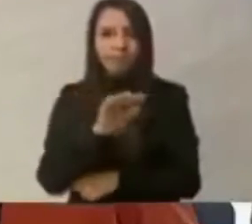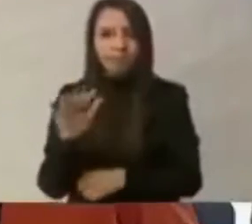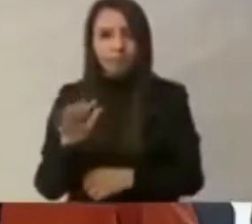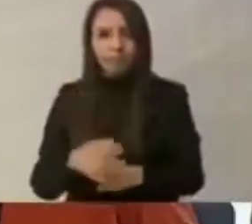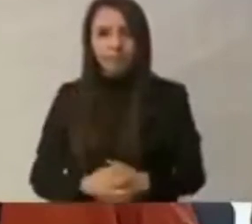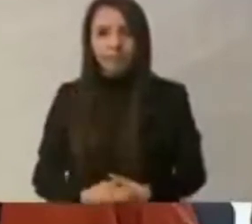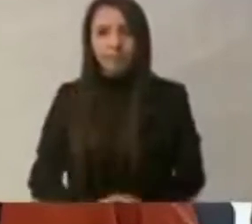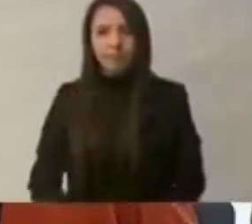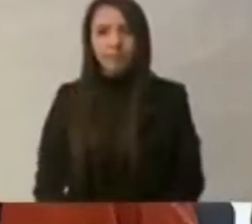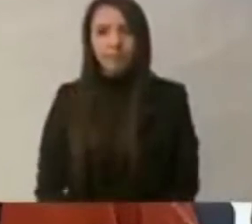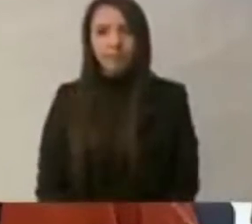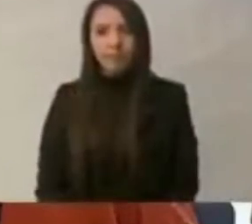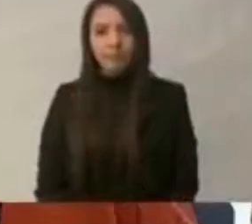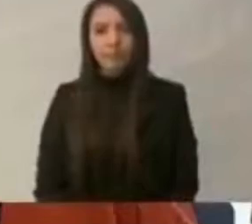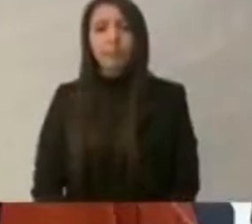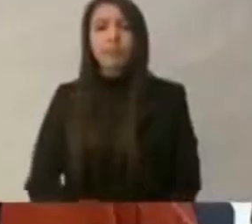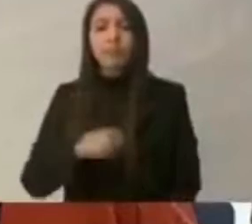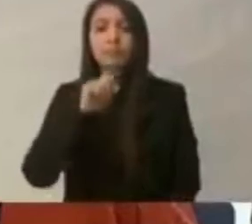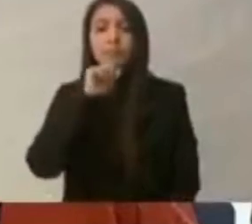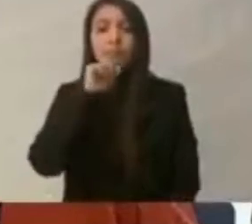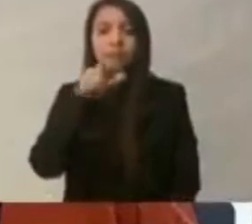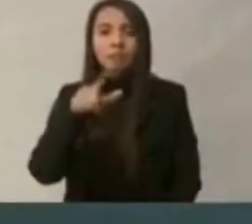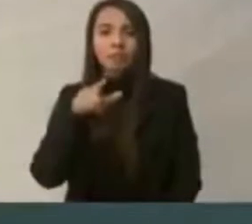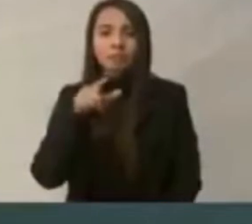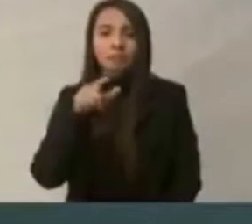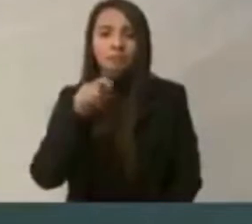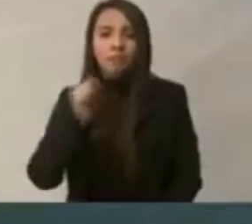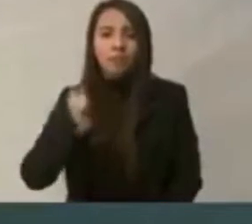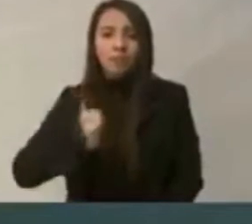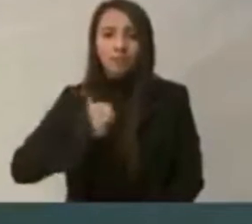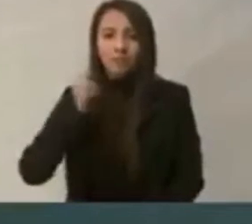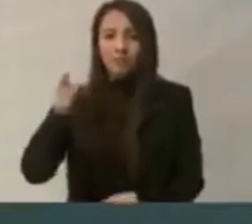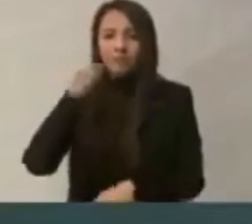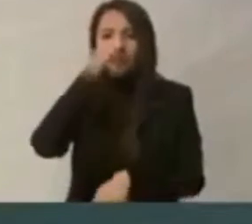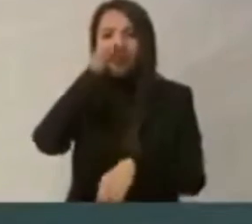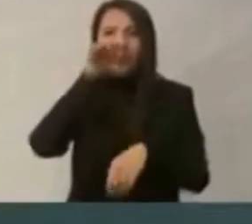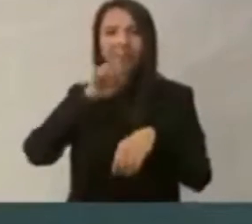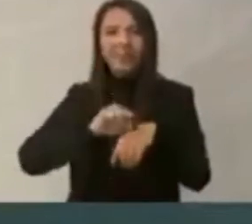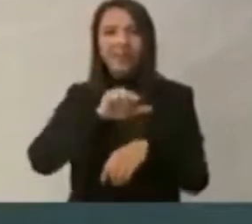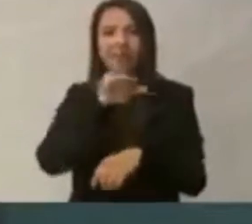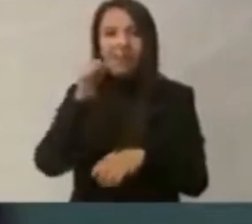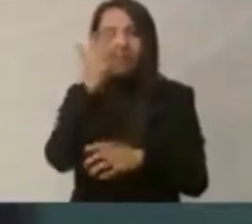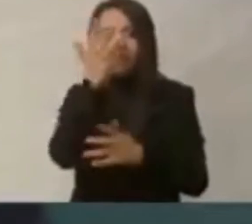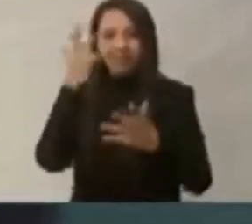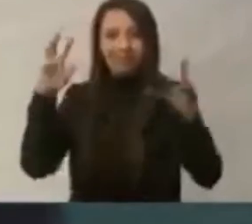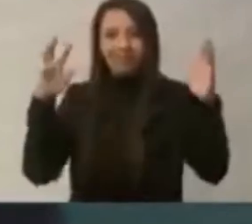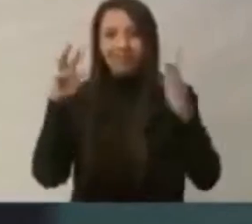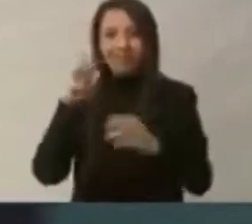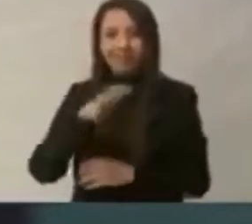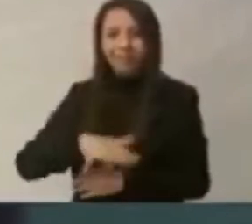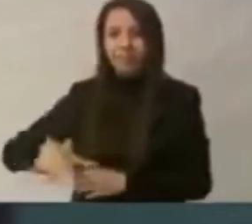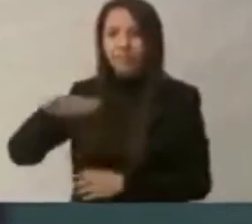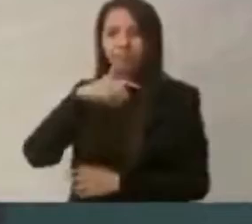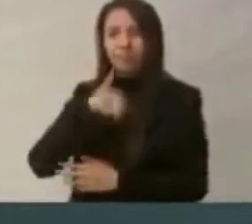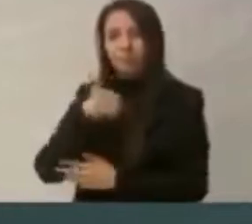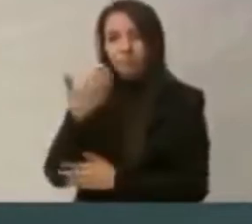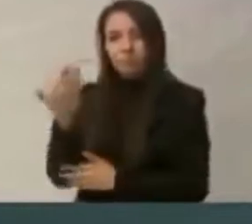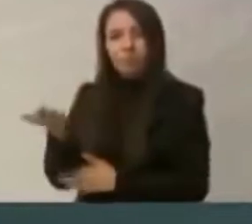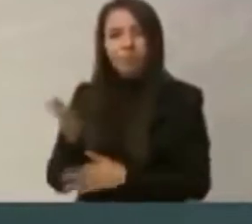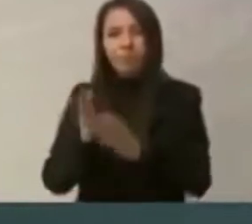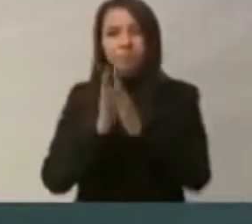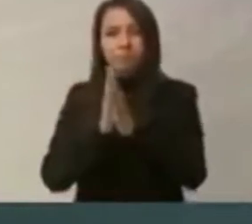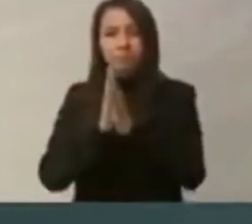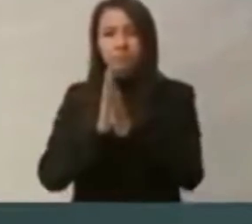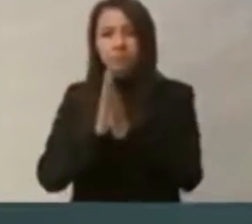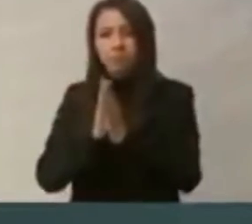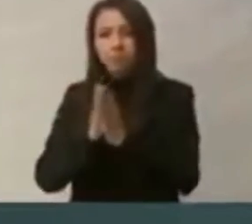tiempo a la secretaria del Medio Ambiente que actúe para que de